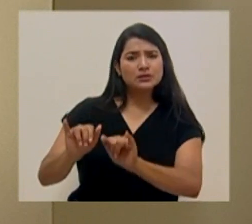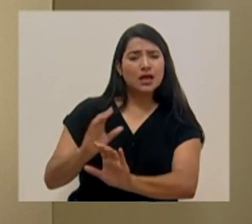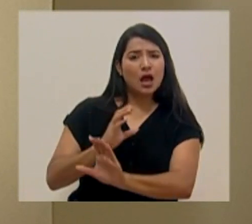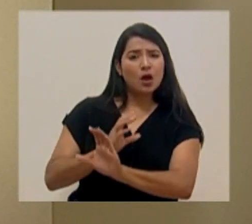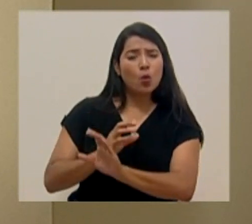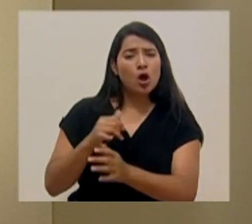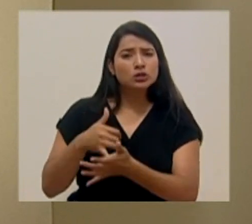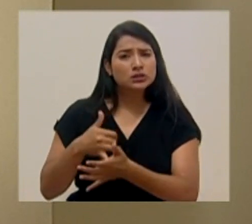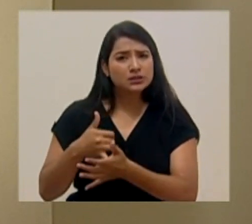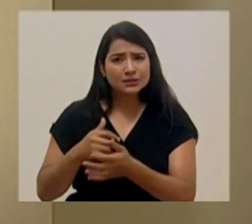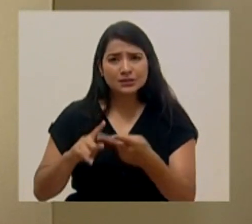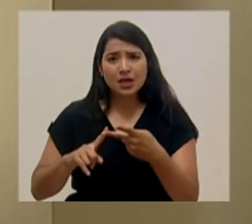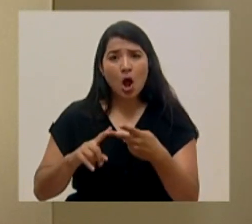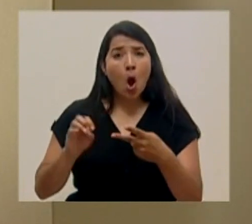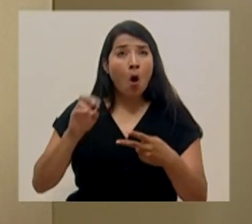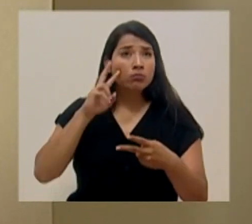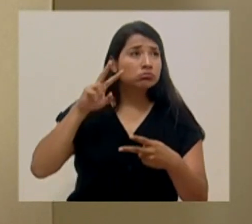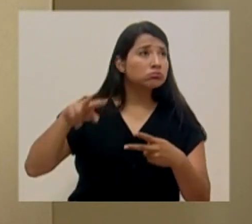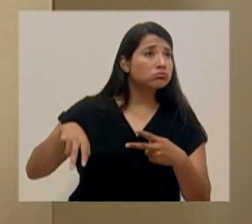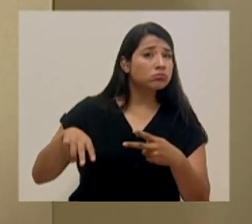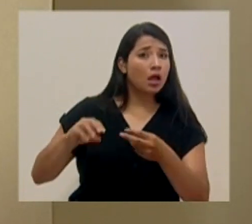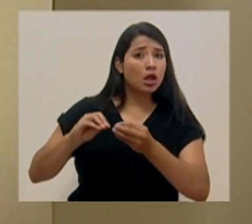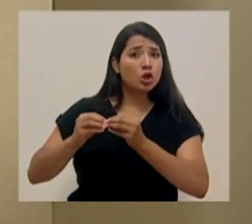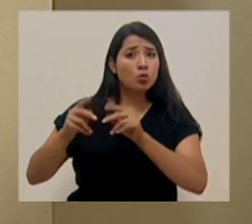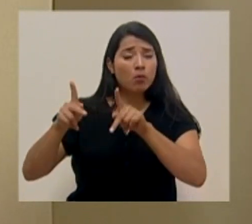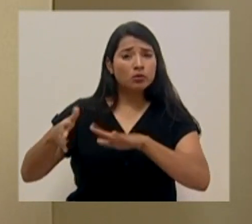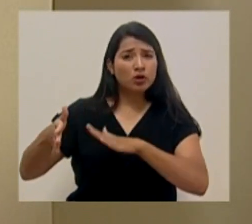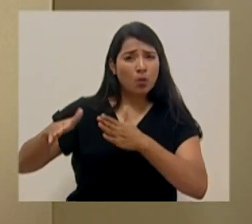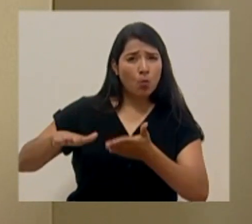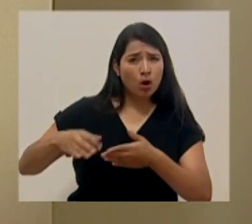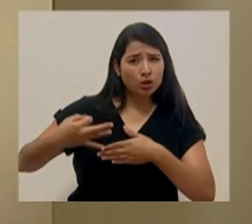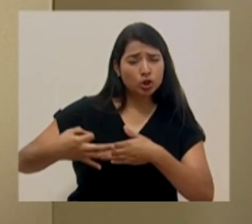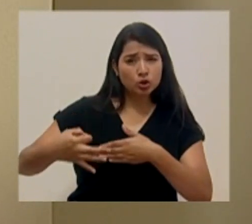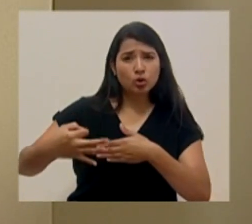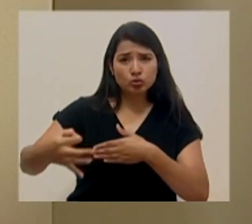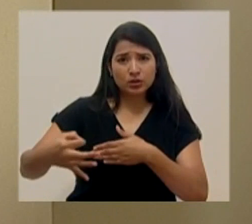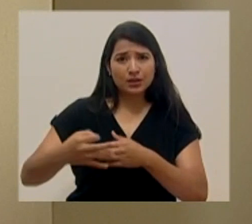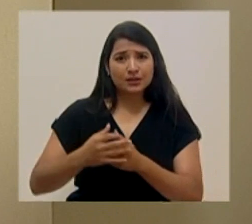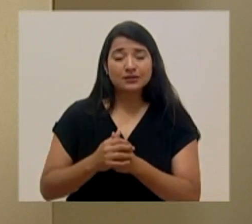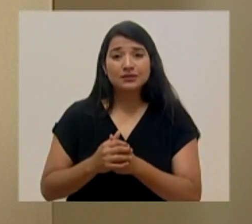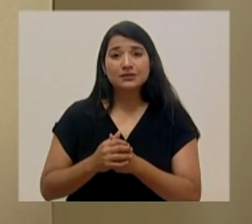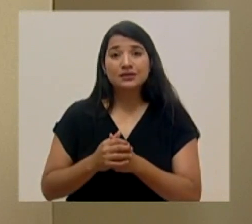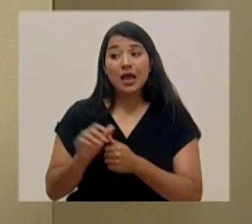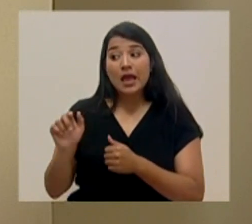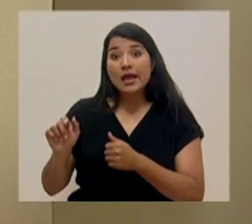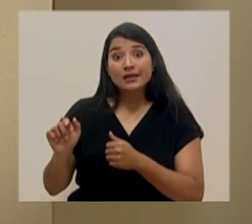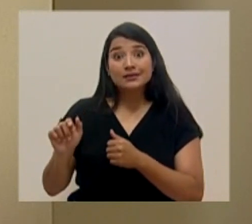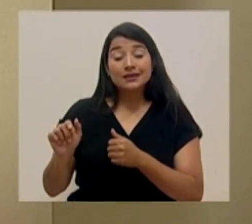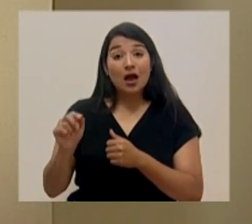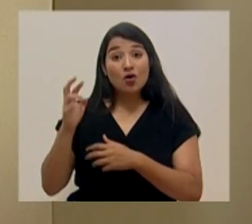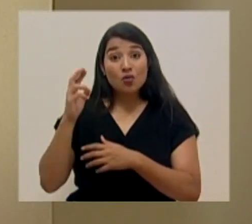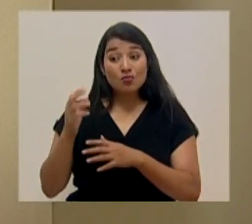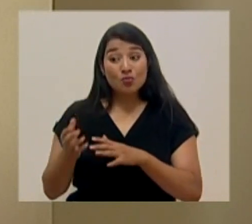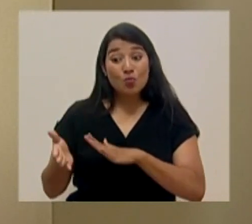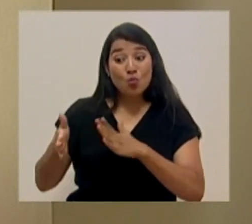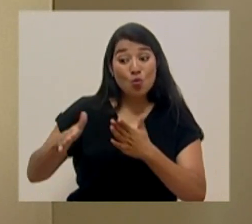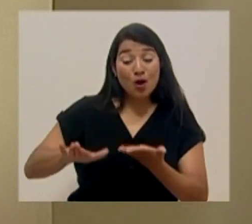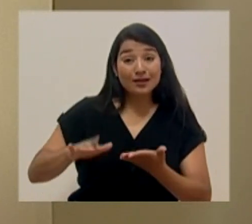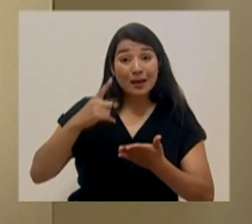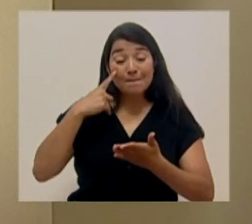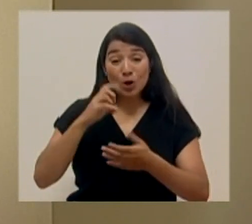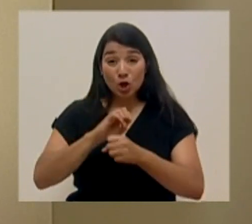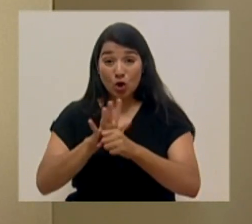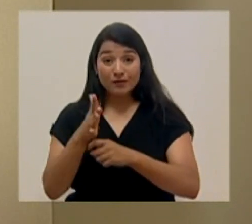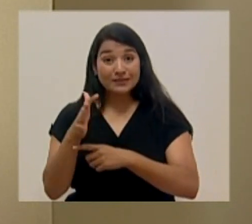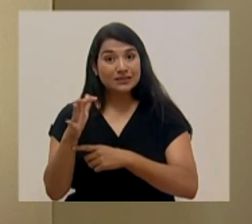a la cantidad de personas que están falleciendo por día, que están superando por mucho cualquier otra causa de muerte cuando estamos hablando de